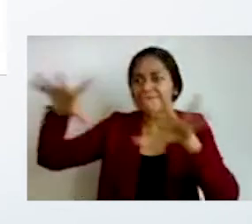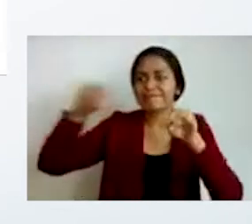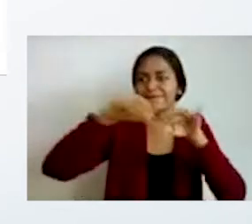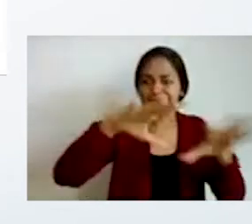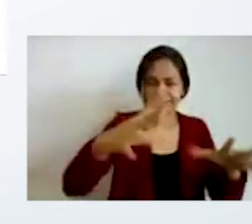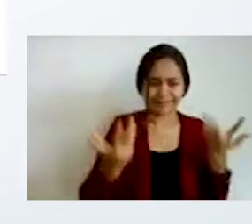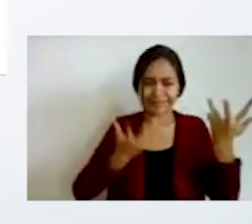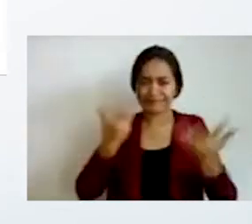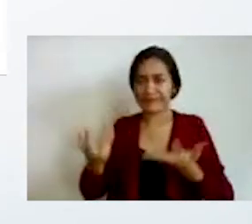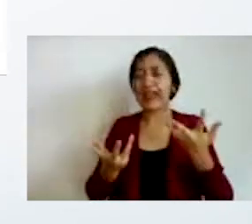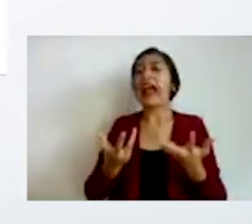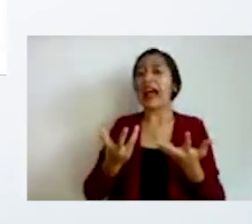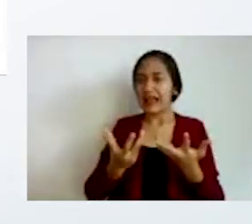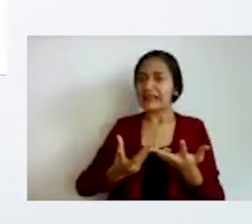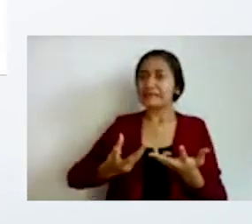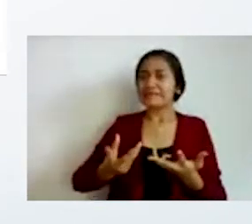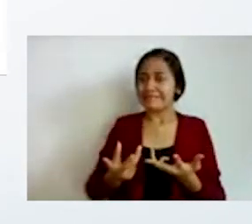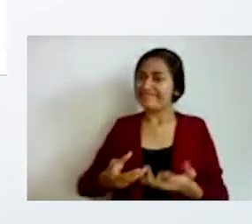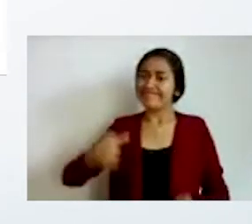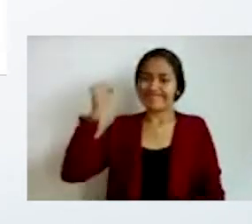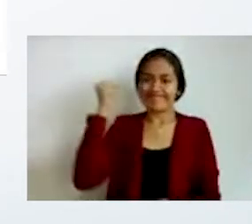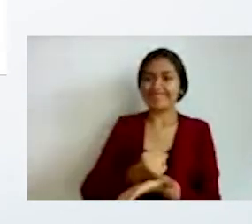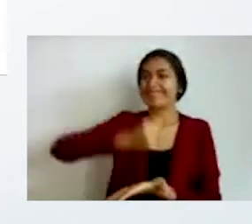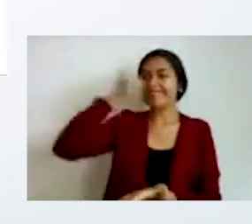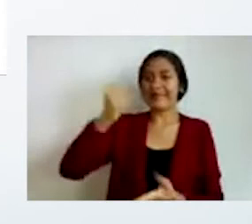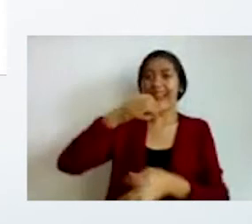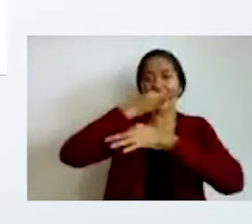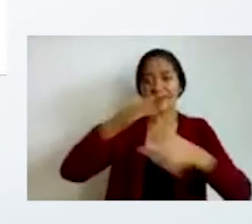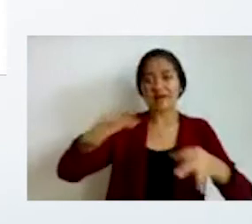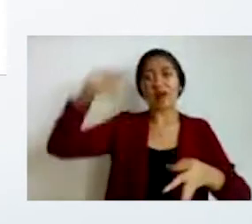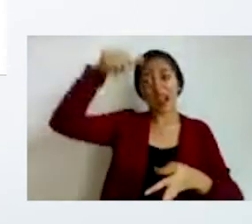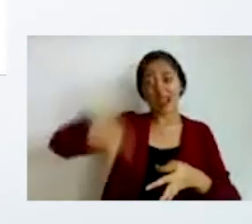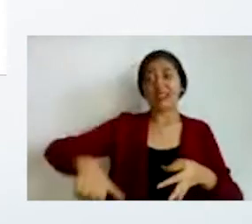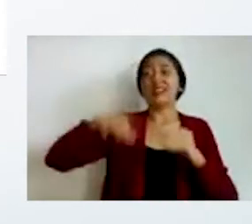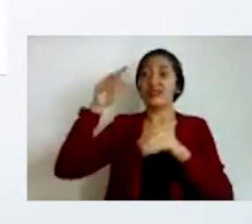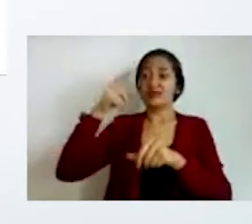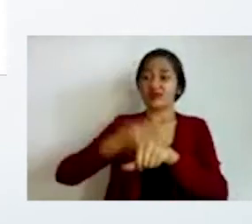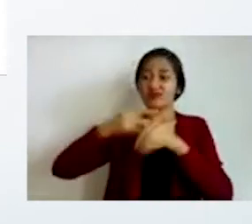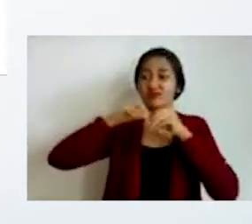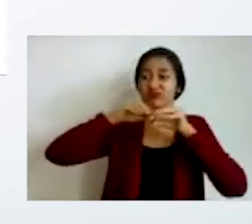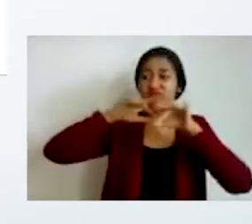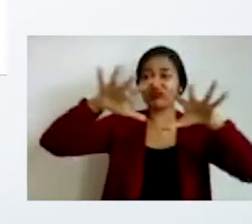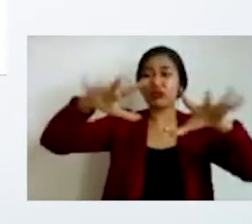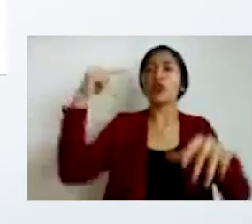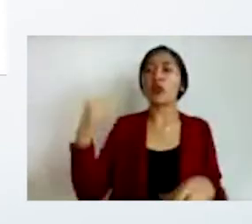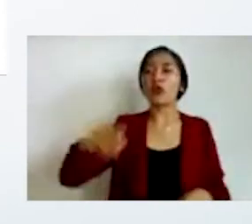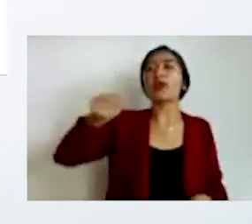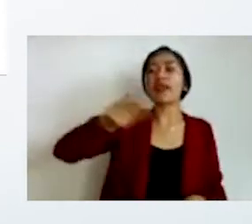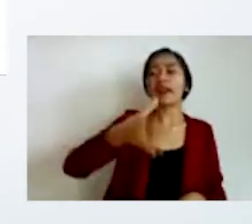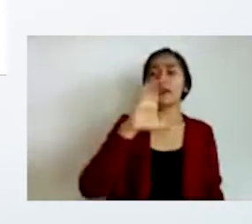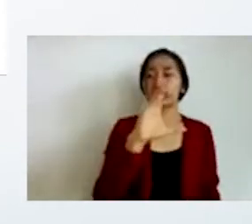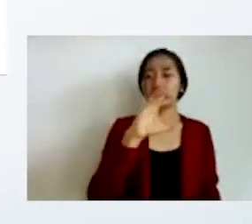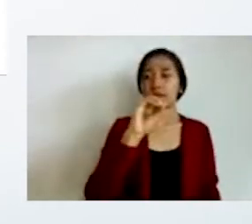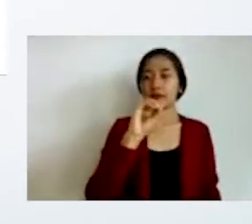una pandemia y se le dio a la enfermedad el nombre de COVID-19 por Coronavirus